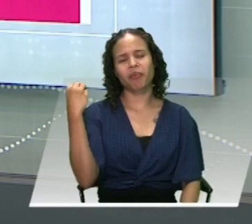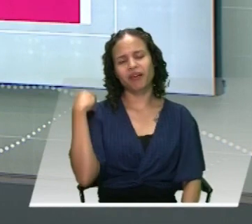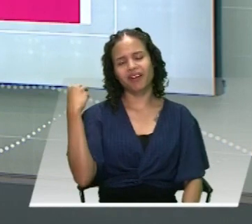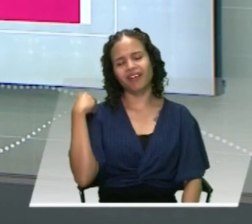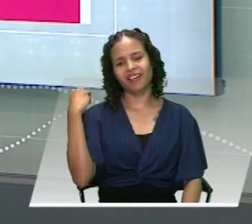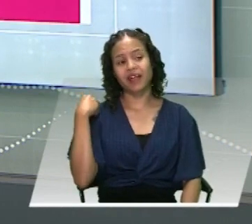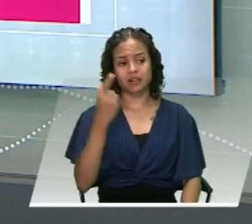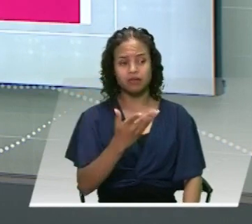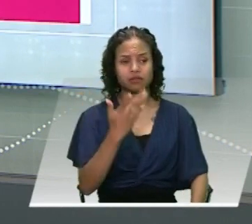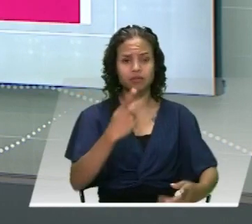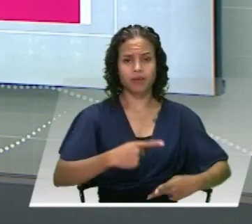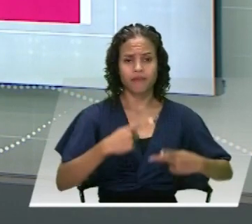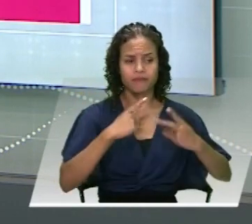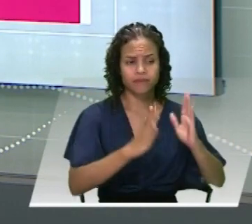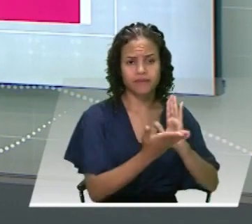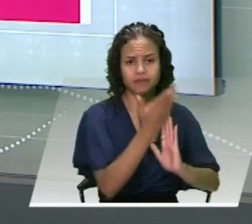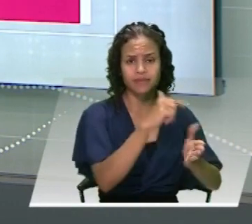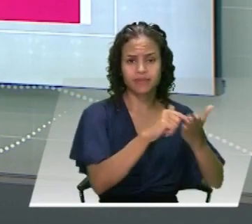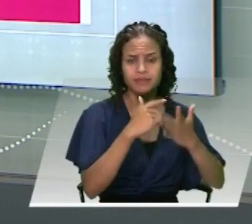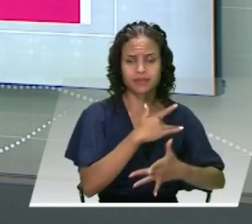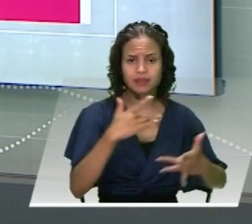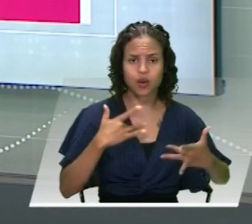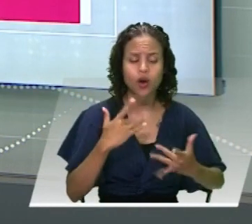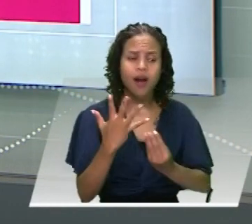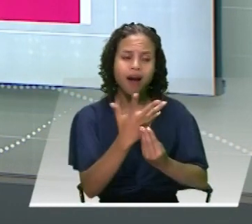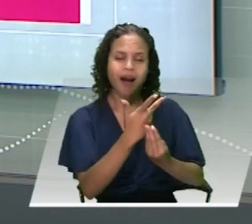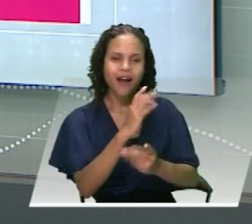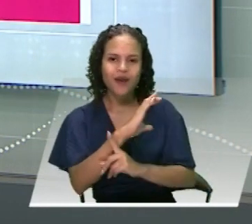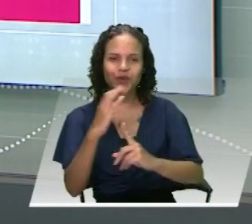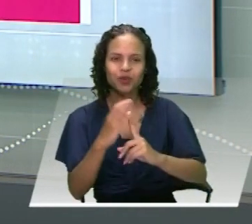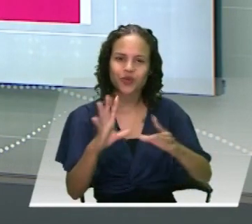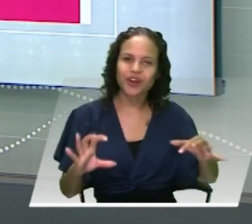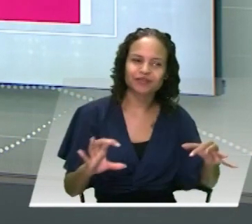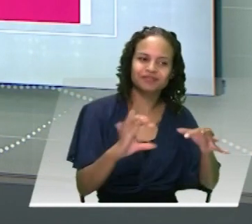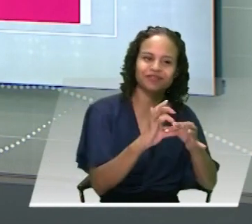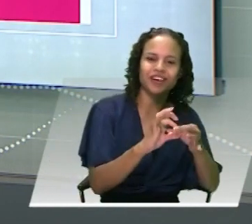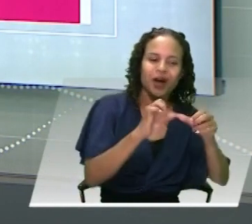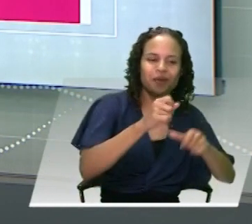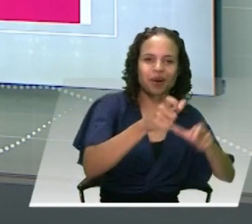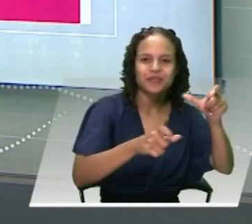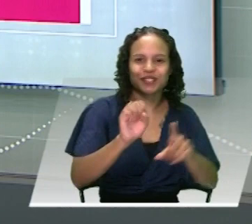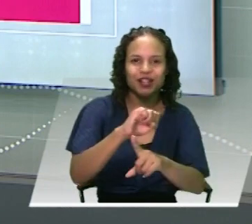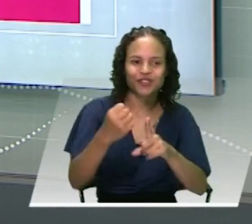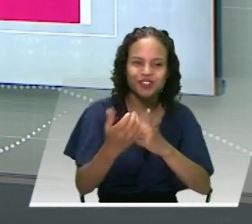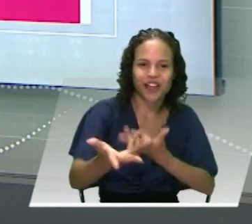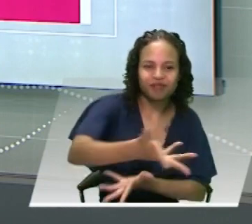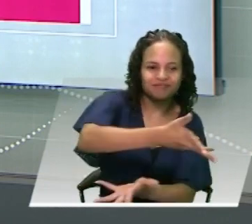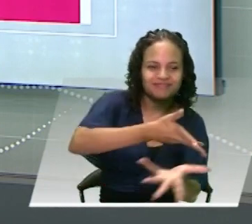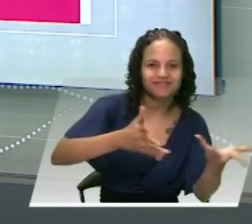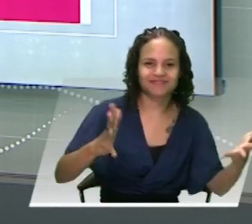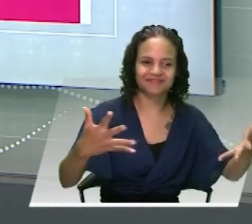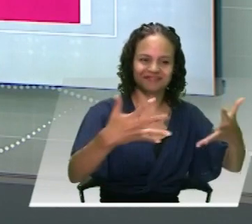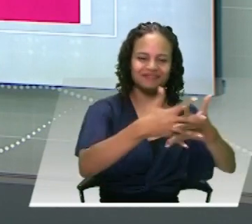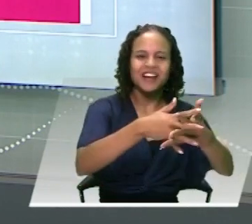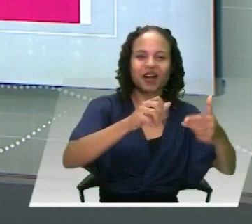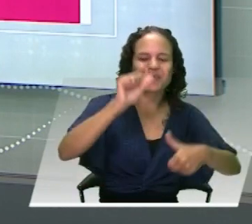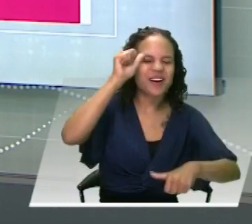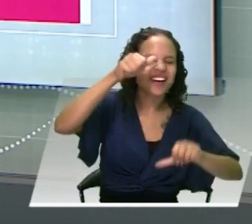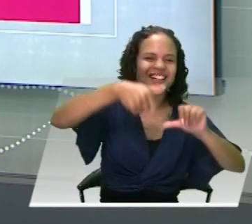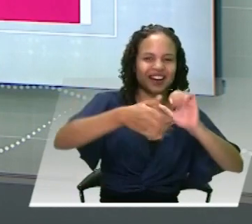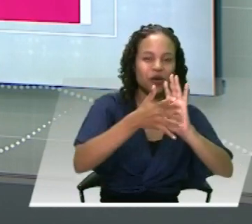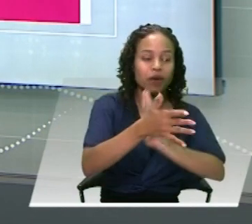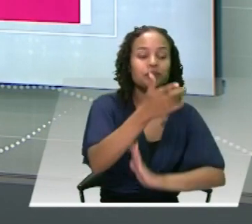saludable, donde el arte y la cultura se unen para fortalecer el tejido social y crear recuerdos inolvidables. Desde allí se encuentra nuestra